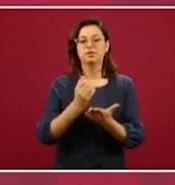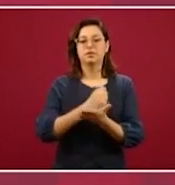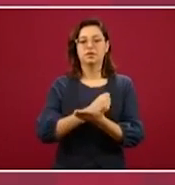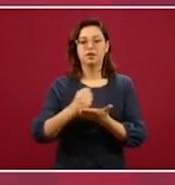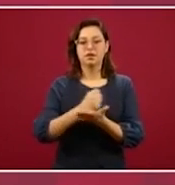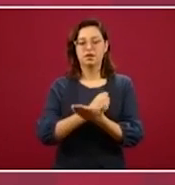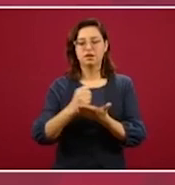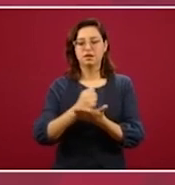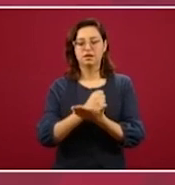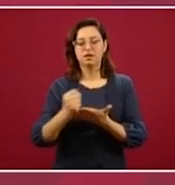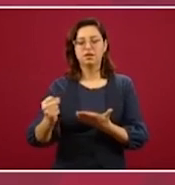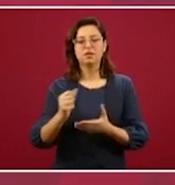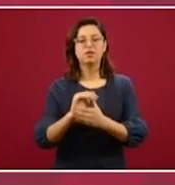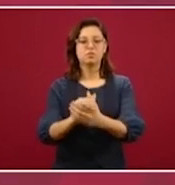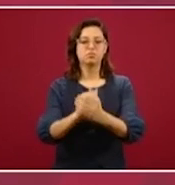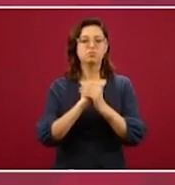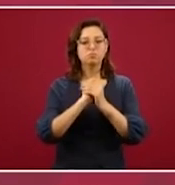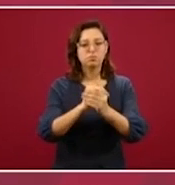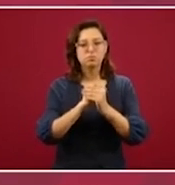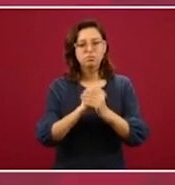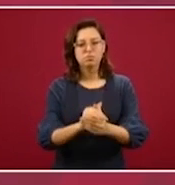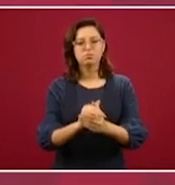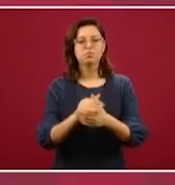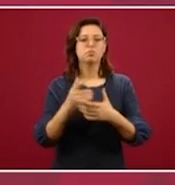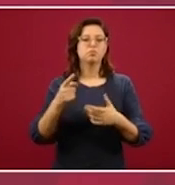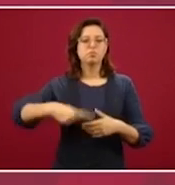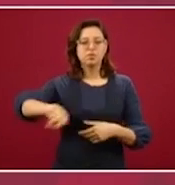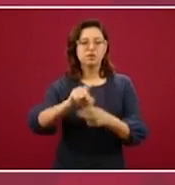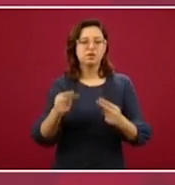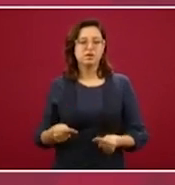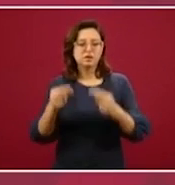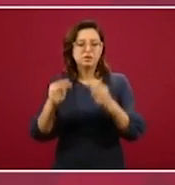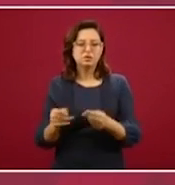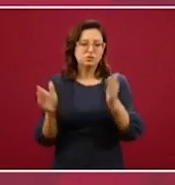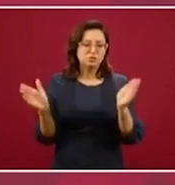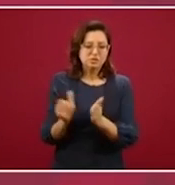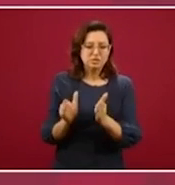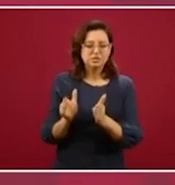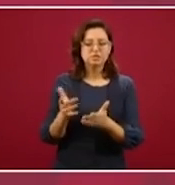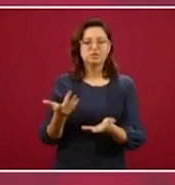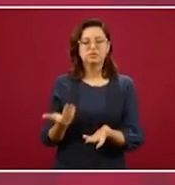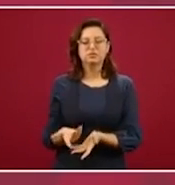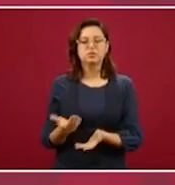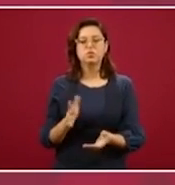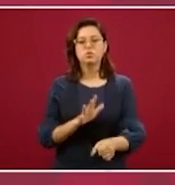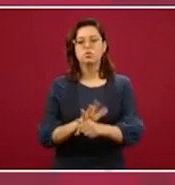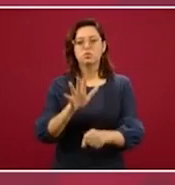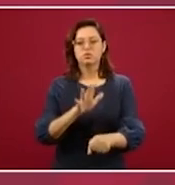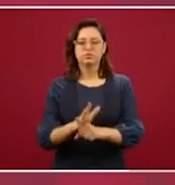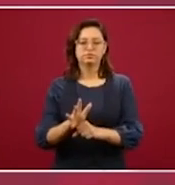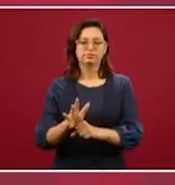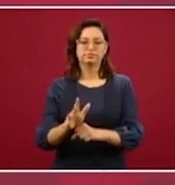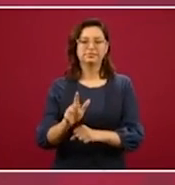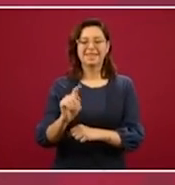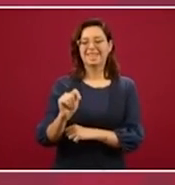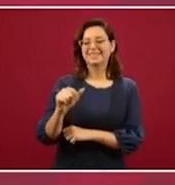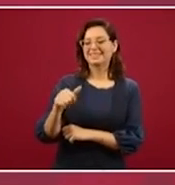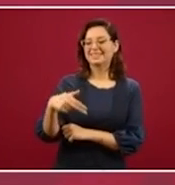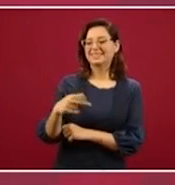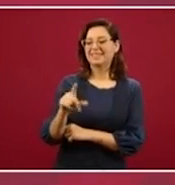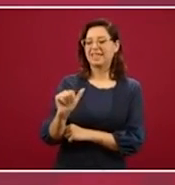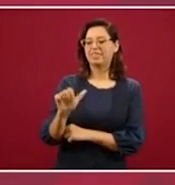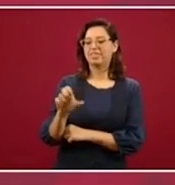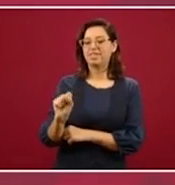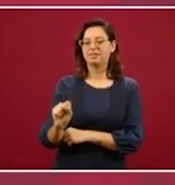créditos para pequeños negocios. Se llama el programa Tandas para